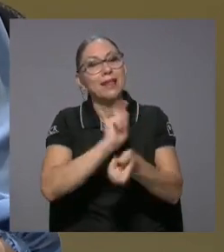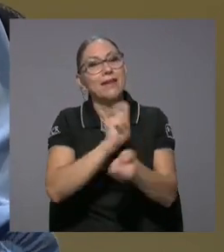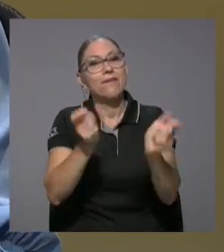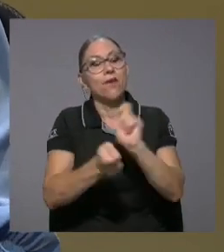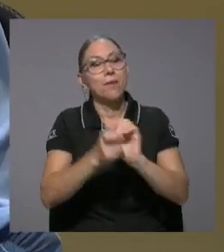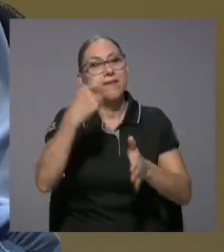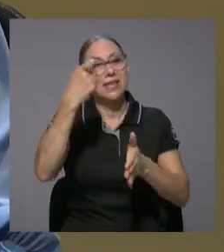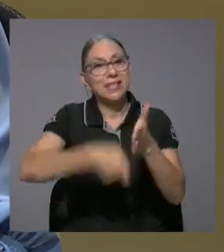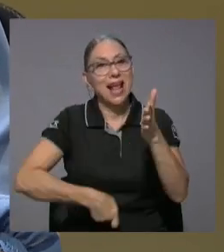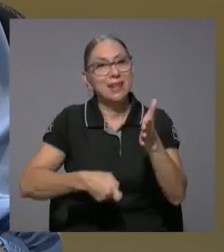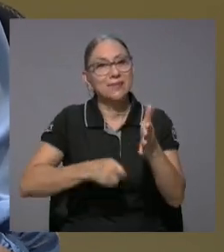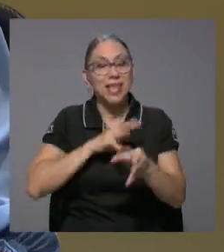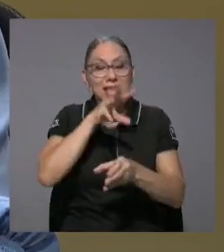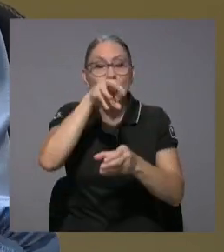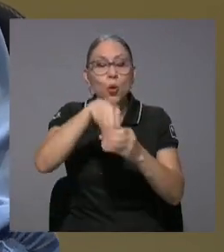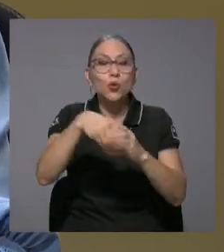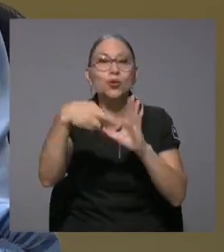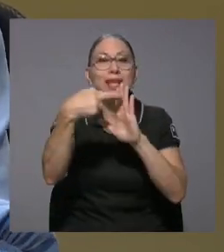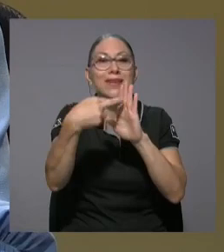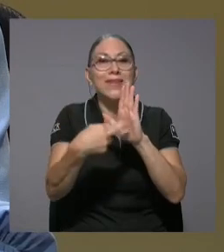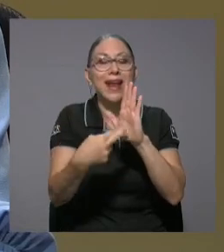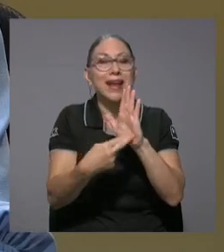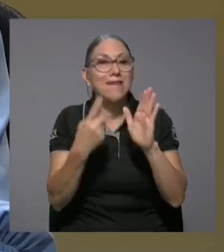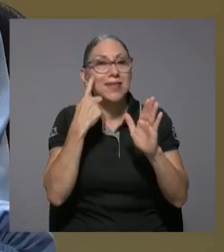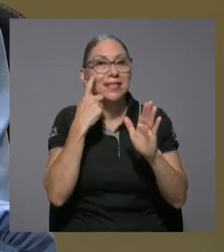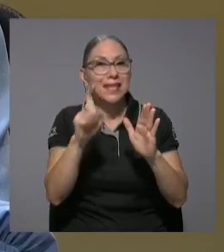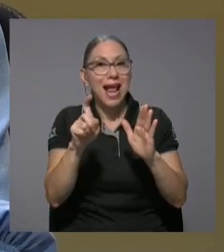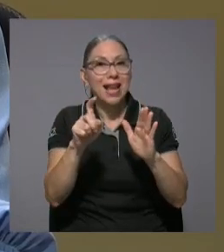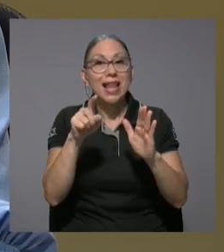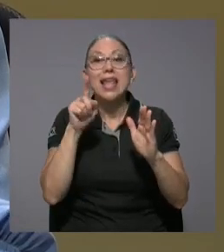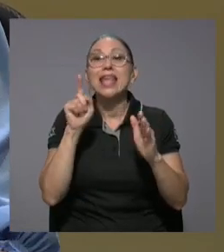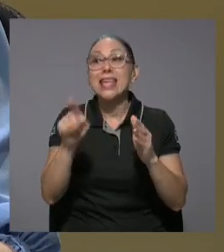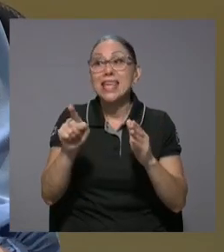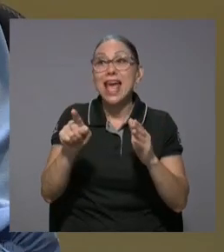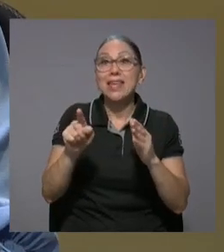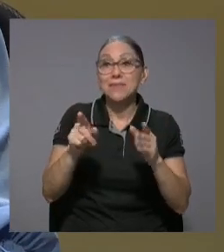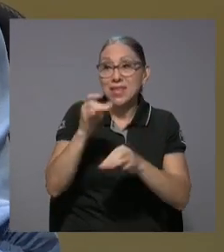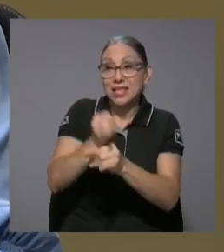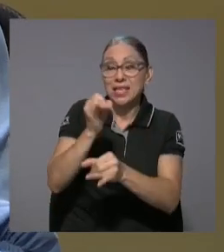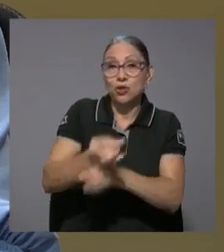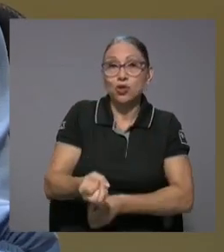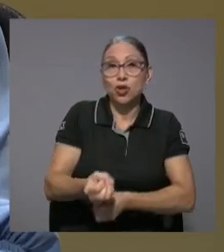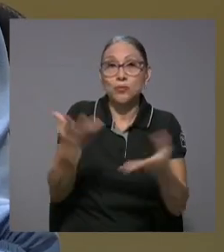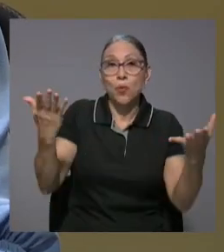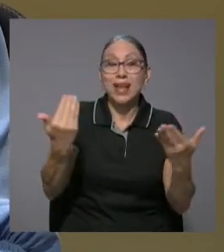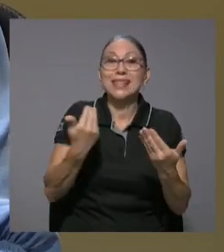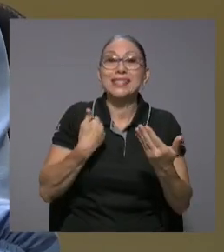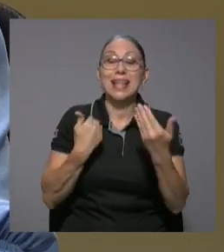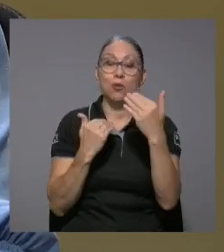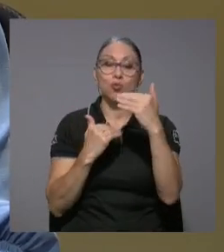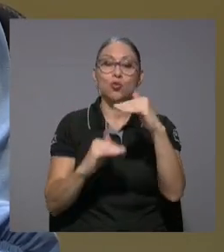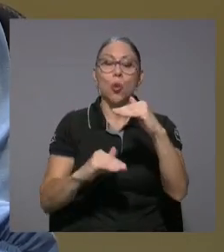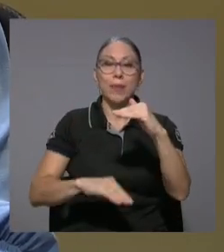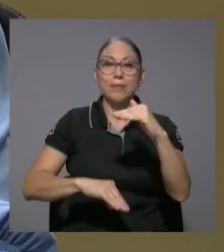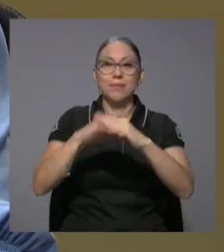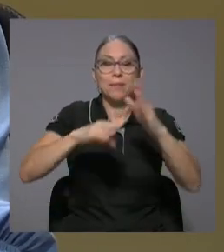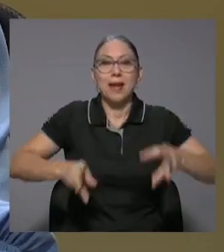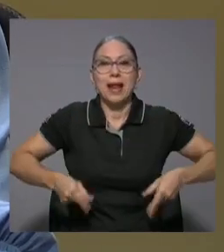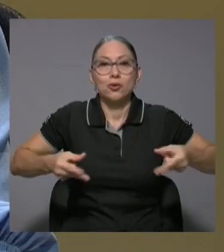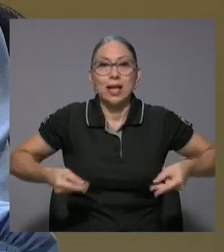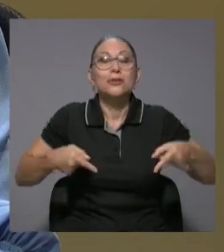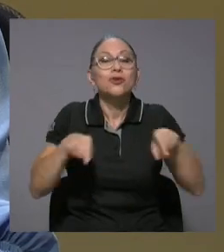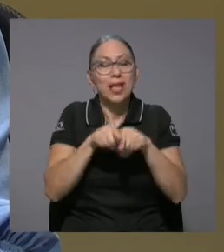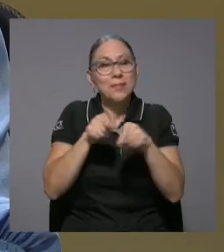introduce el concepto de regla fiscal y pone un tope al crecimiento del gasto en las instituciones públicas, que también afecta a las universidades. Hemos tenido